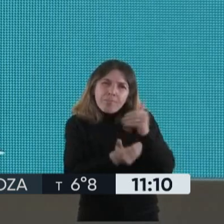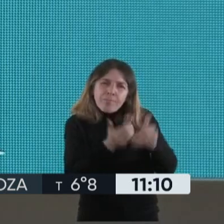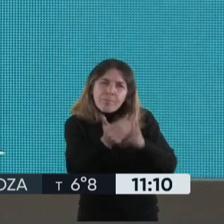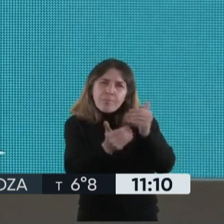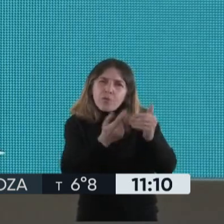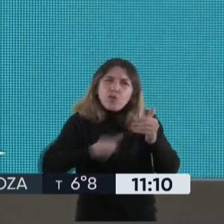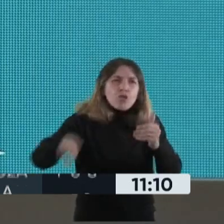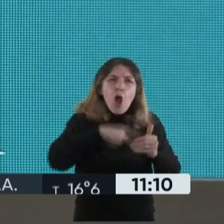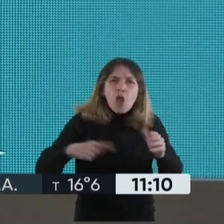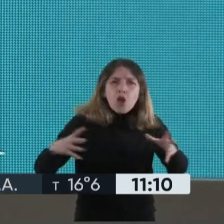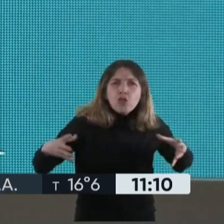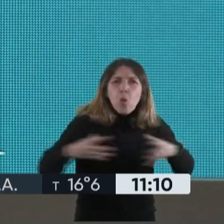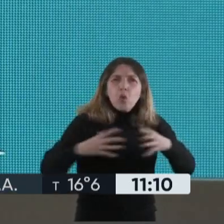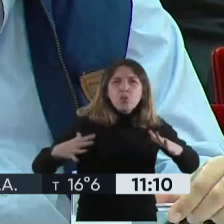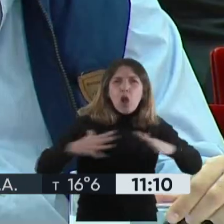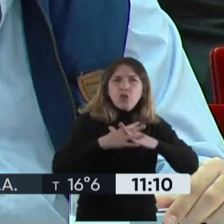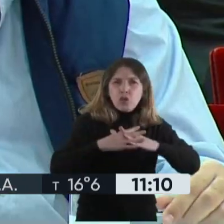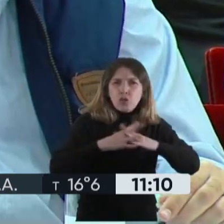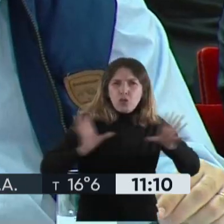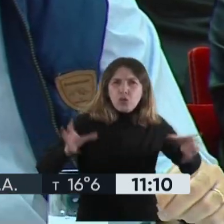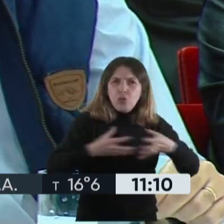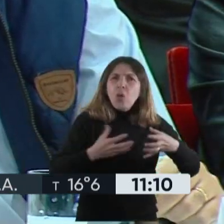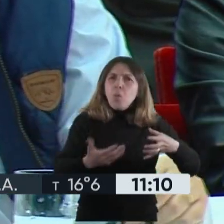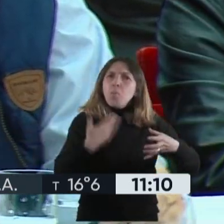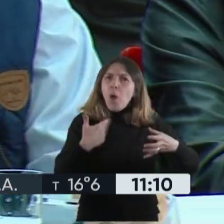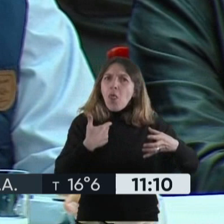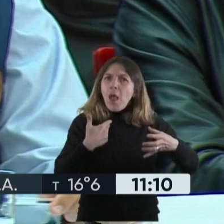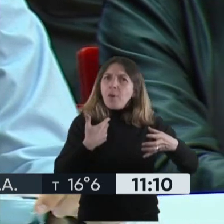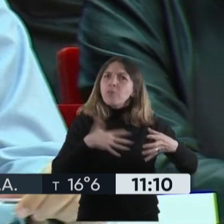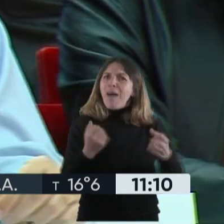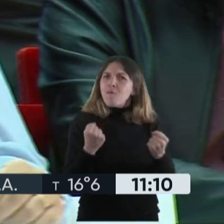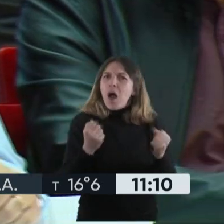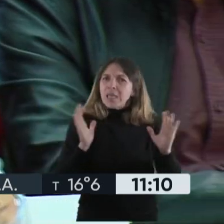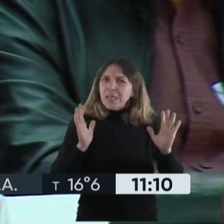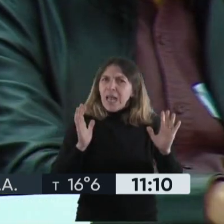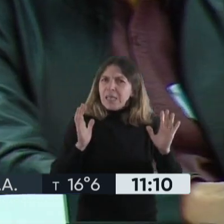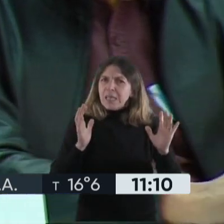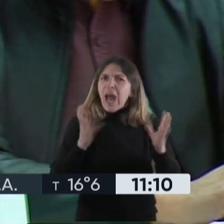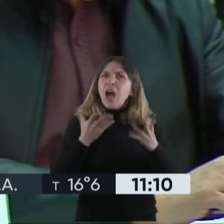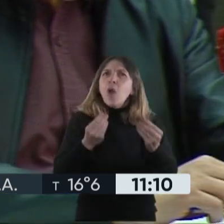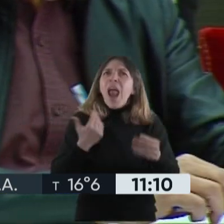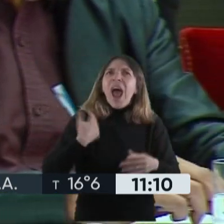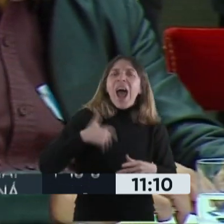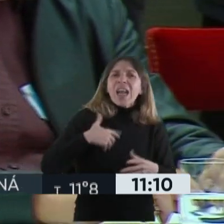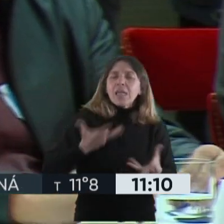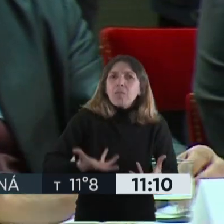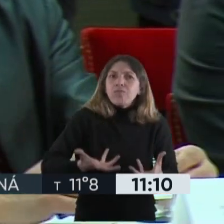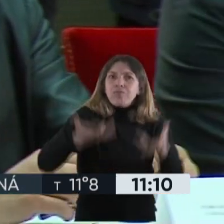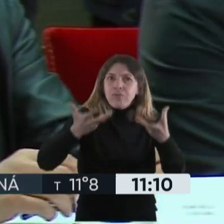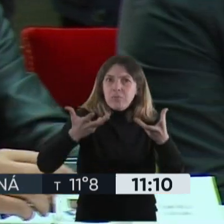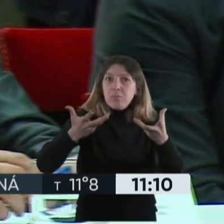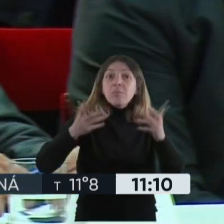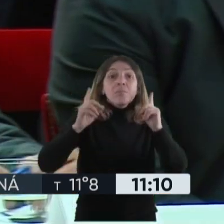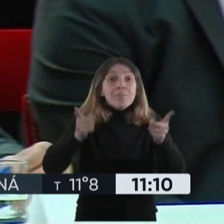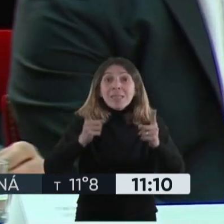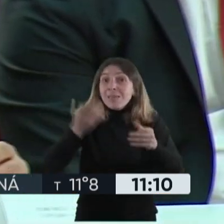que todos juntos, de forma colectiva, nos podamos fortalecer como Estado-Nación. Esa es la línea en la cual hemos